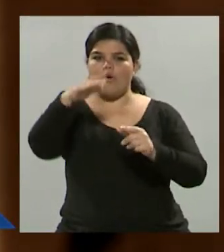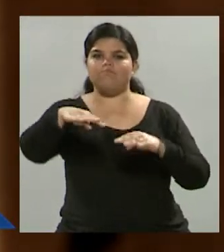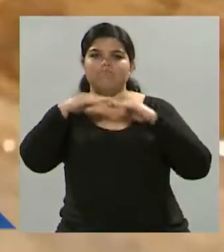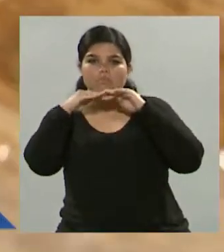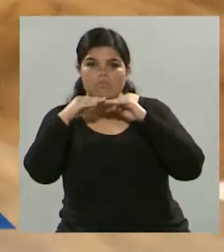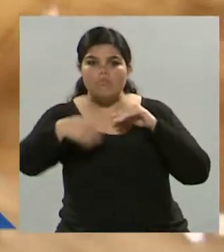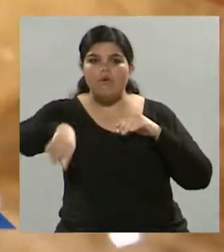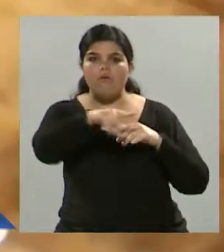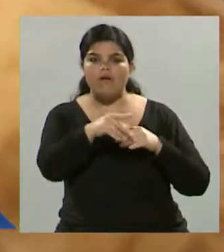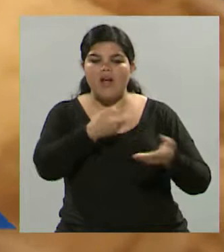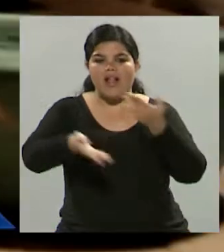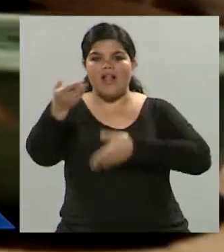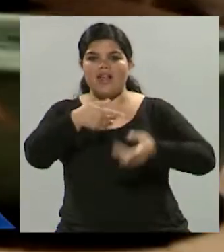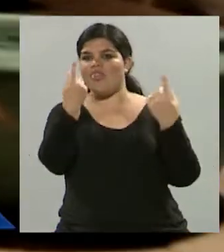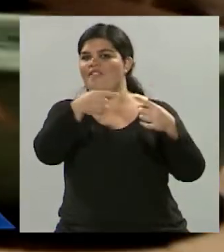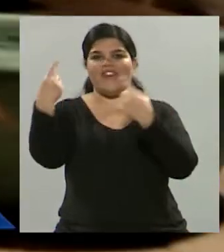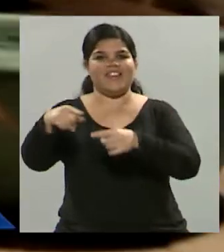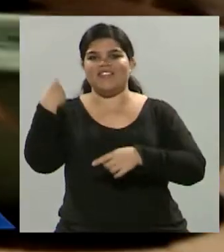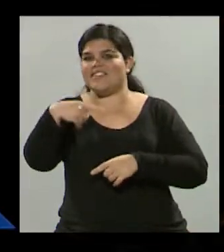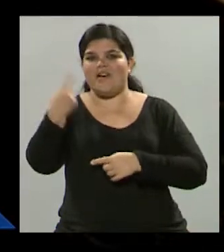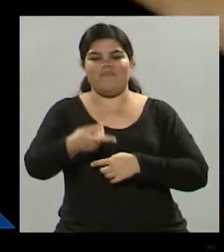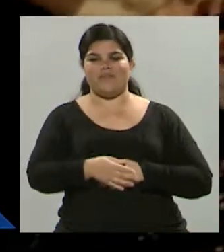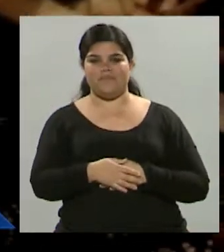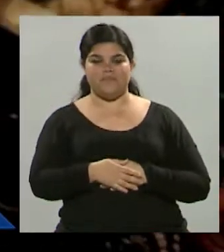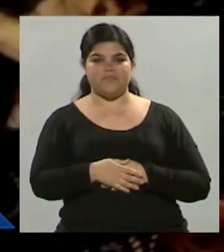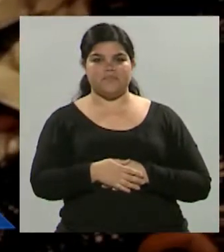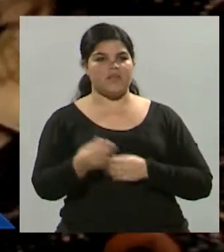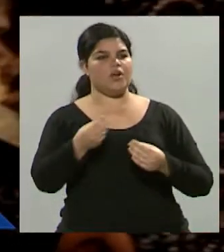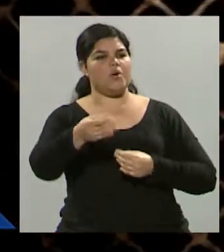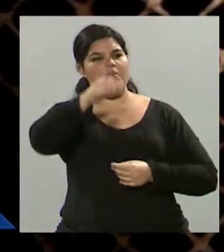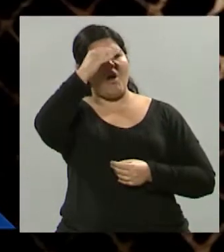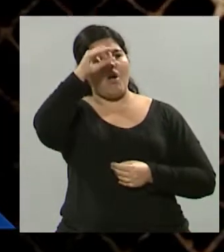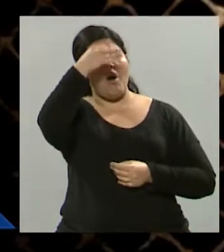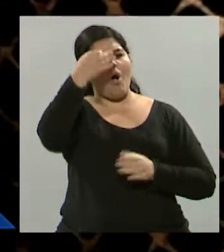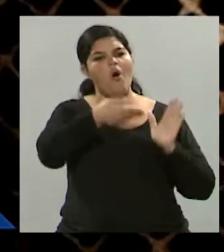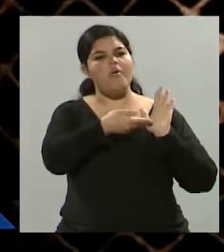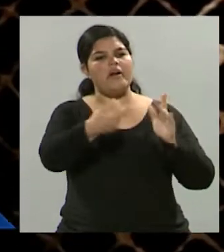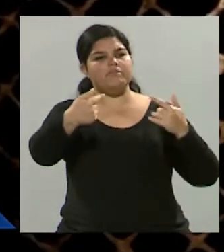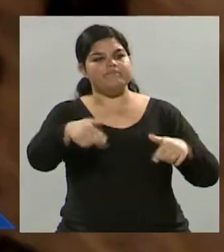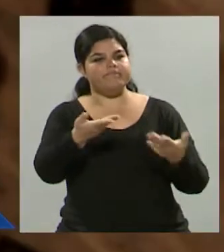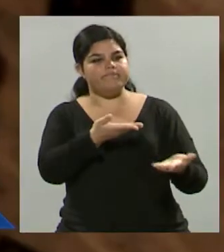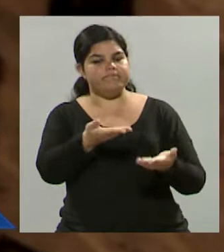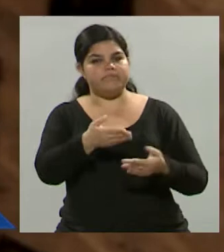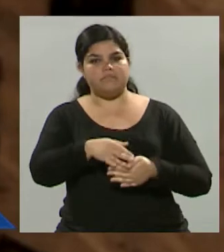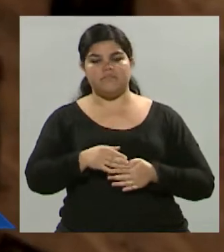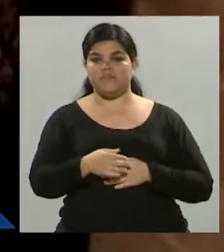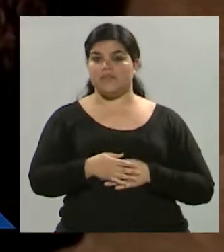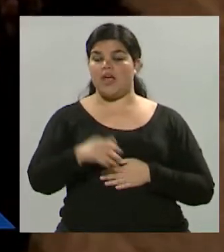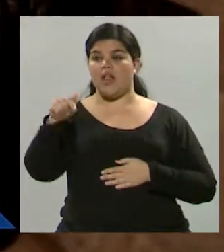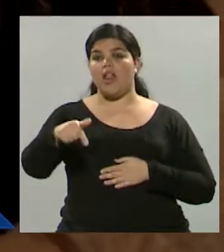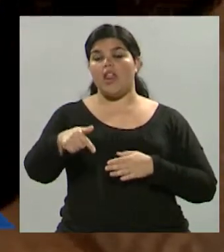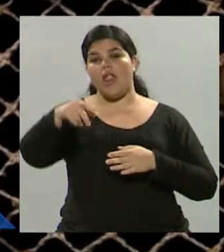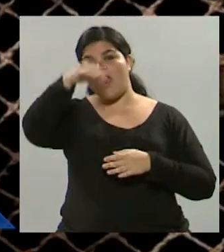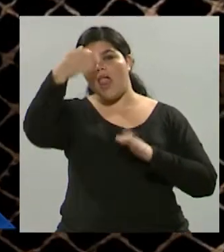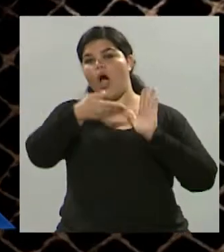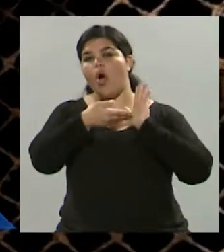bueno, diferente cada vez. Absolutamente. ¿De qué va la obra, Gaby? La obra es un espectáculo